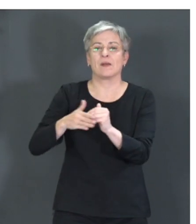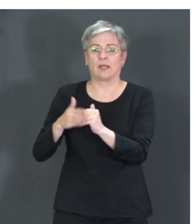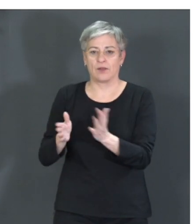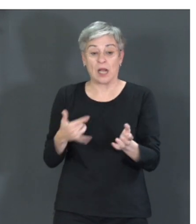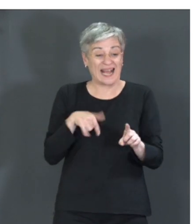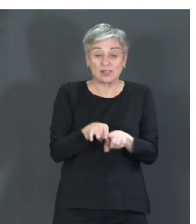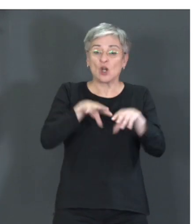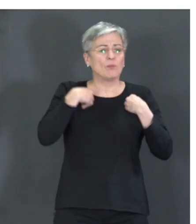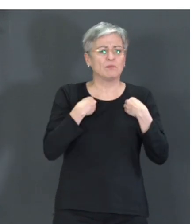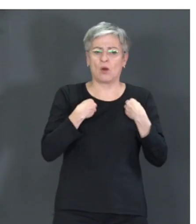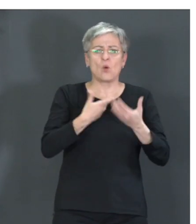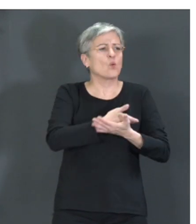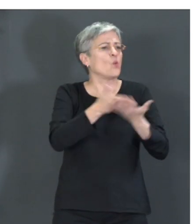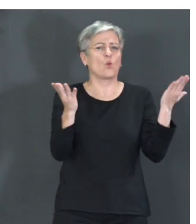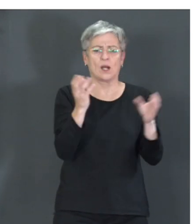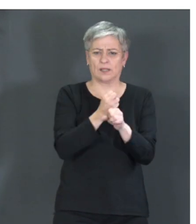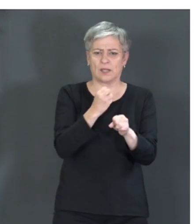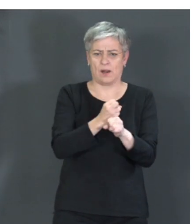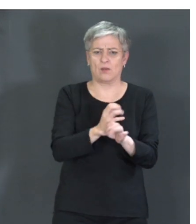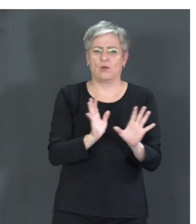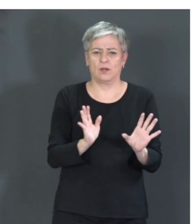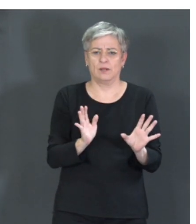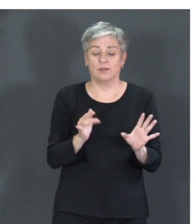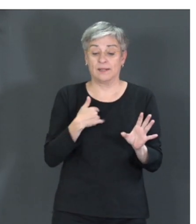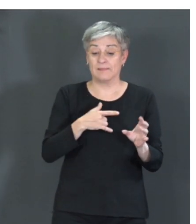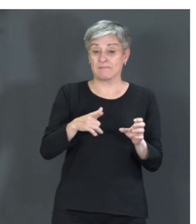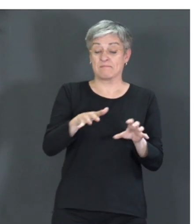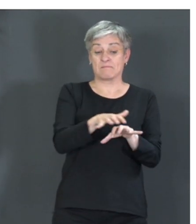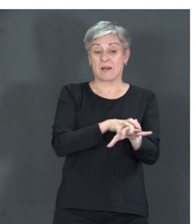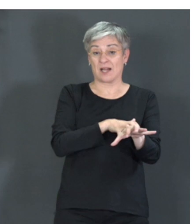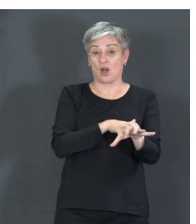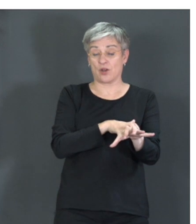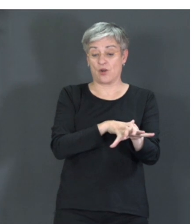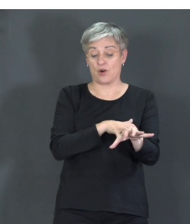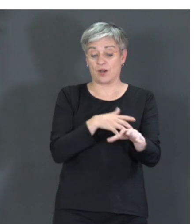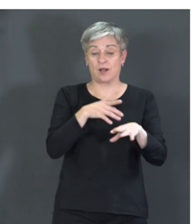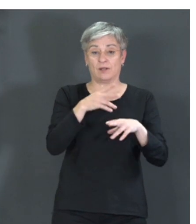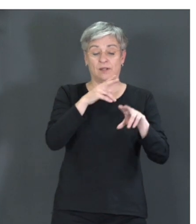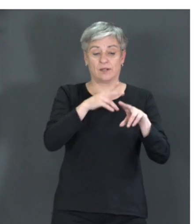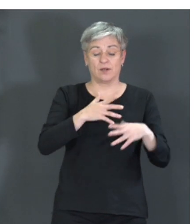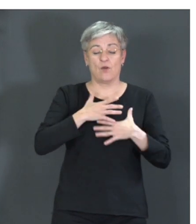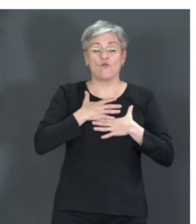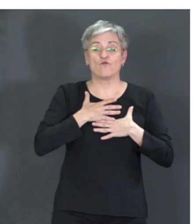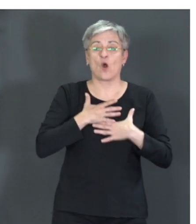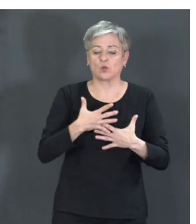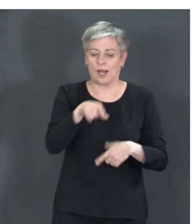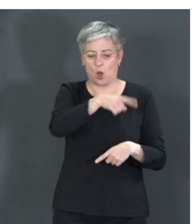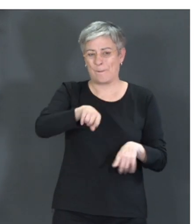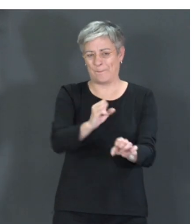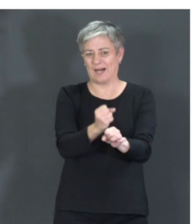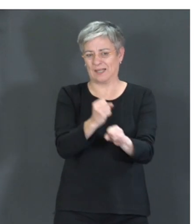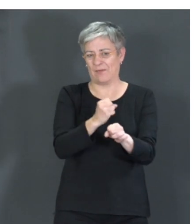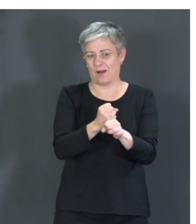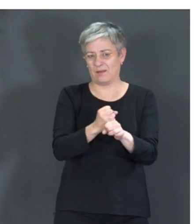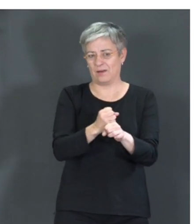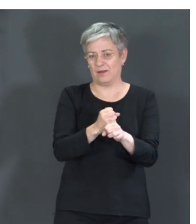los trabajadores, para todos. En la mayor parte de casos, este reconocimiento médico es voluntario para el trabajador. Así